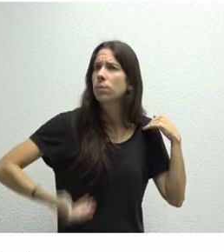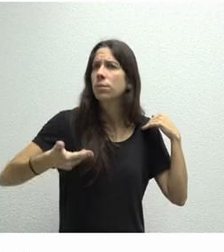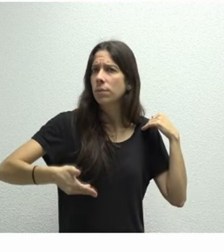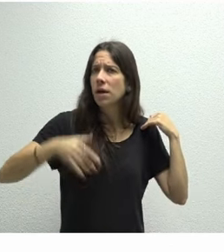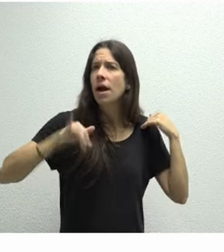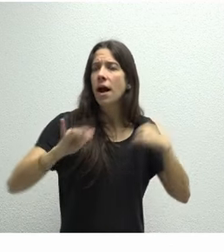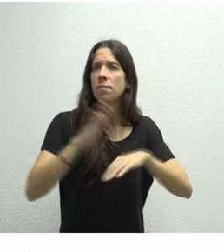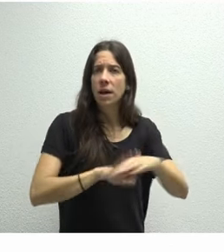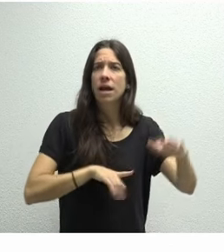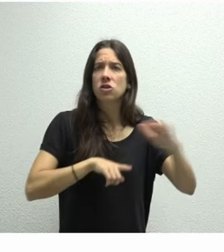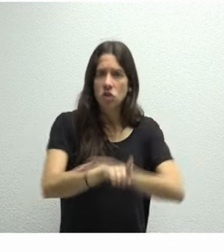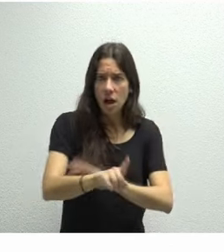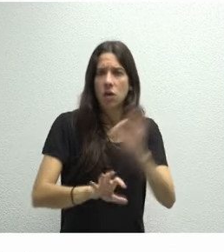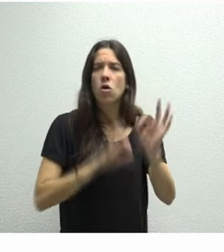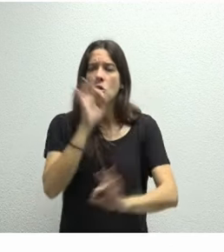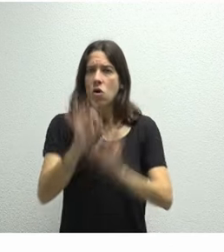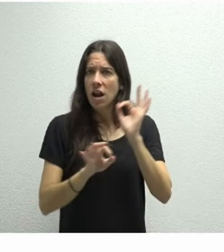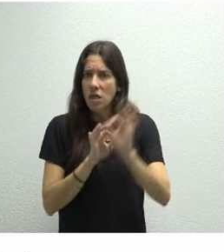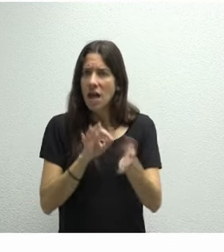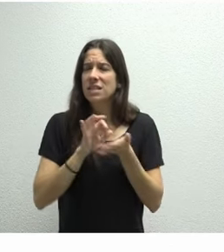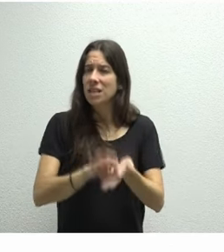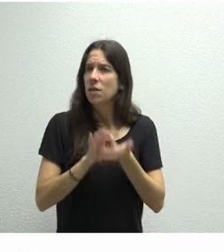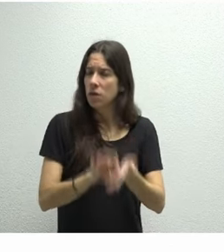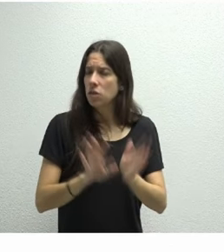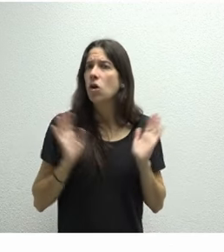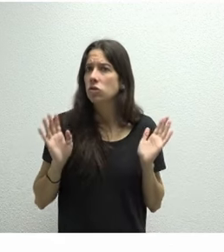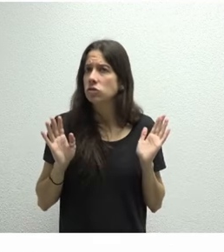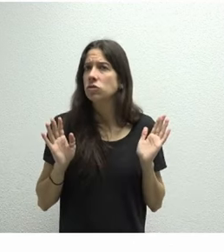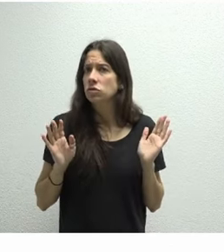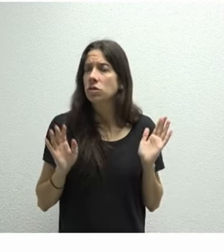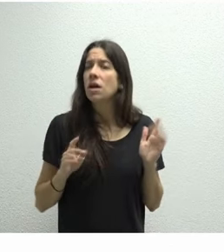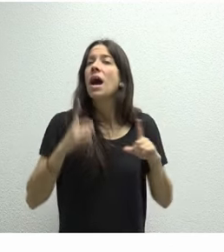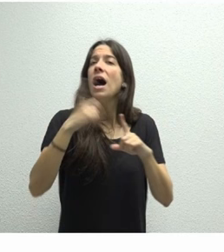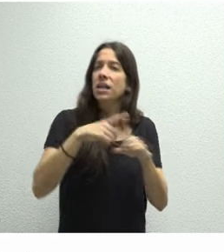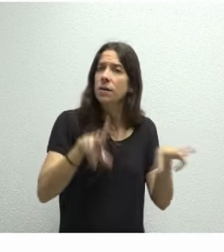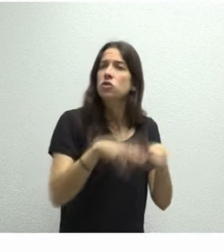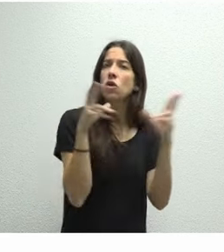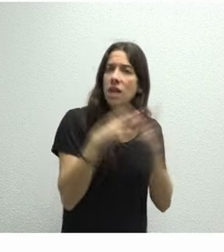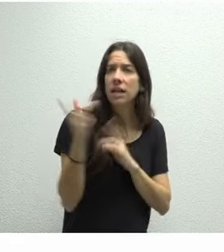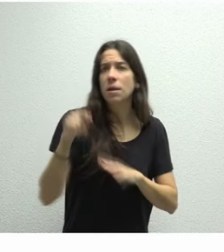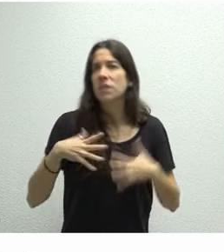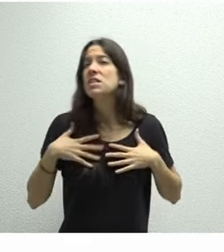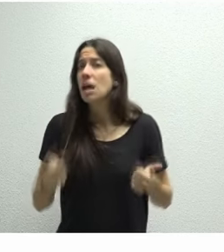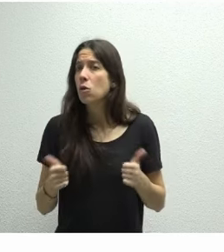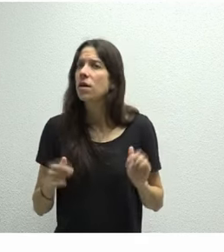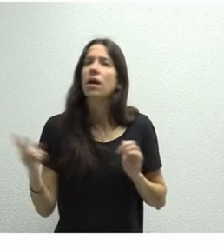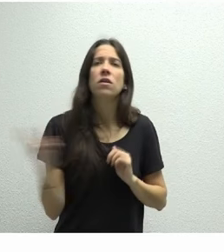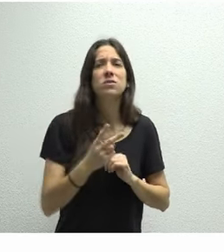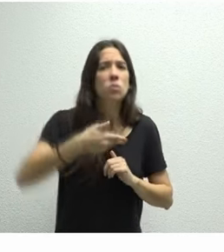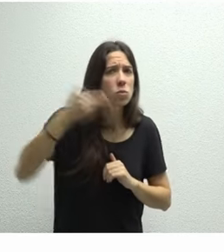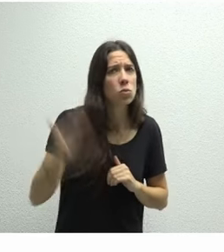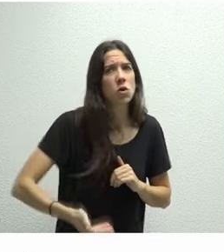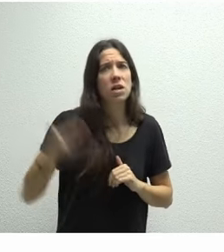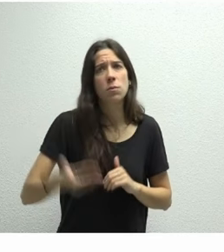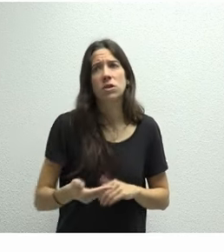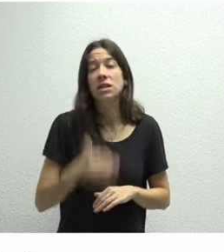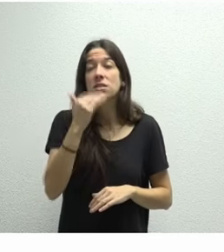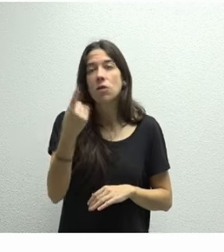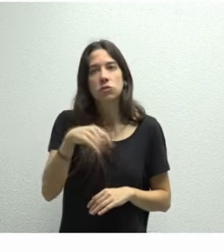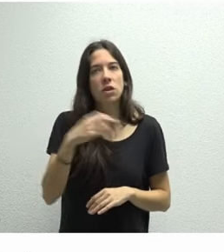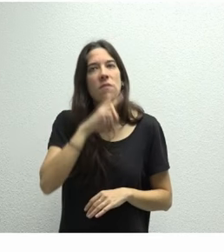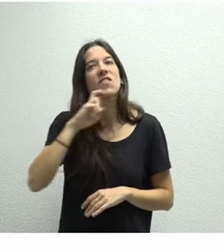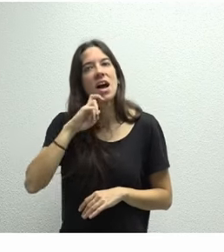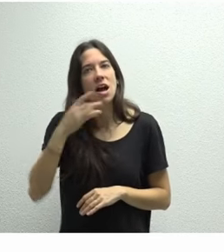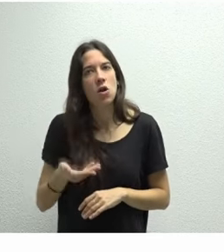en la organización de de servicios tanto sociales como de salud es muy importante y eso es algo que hay que poner en